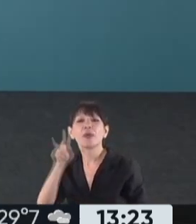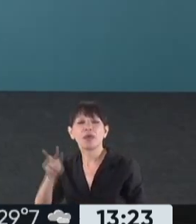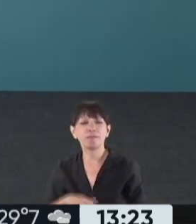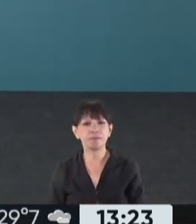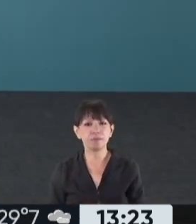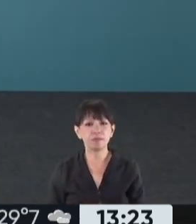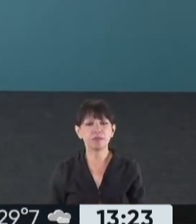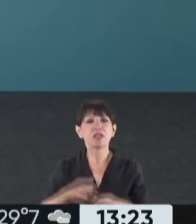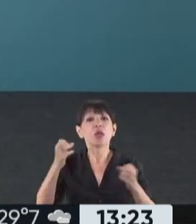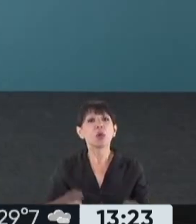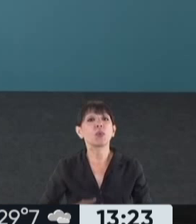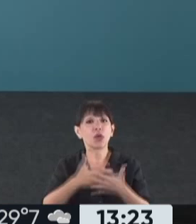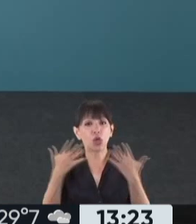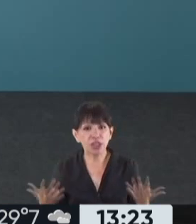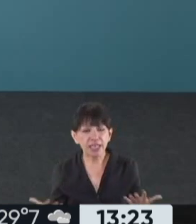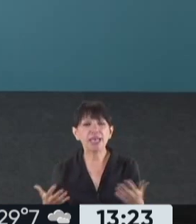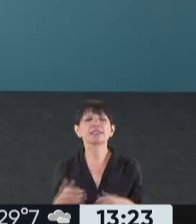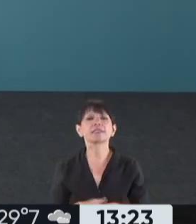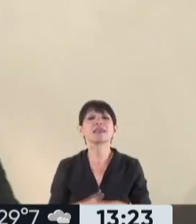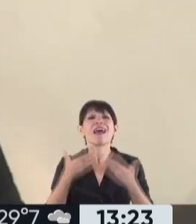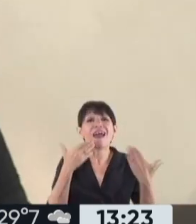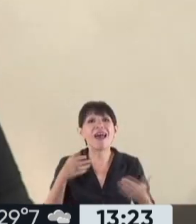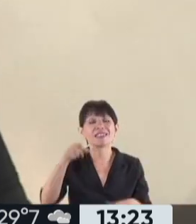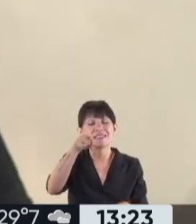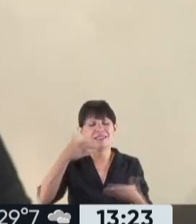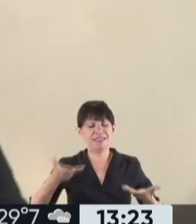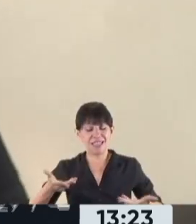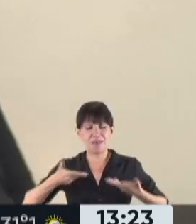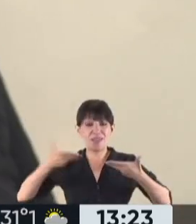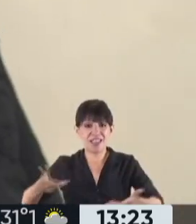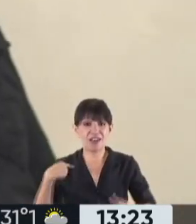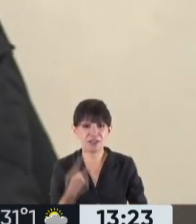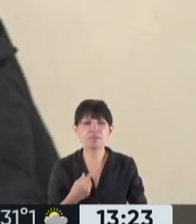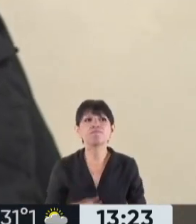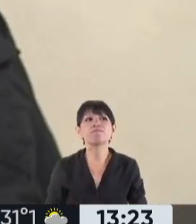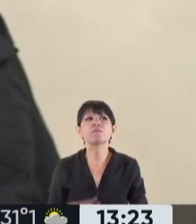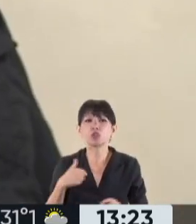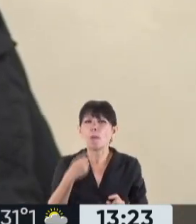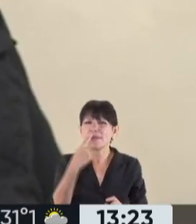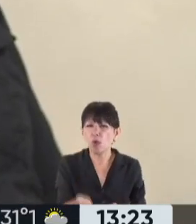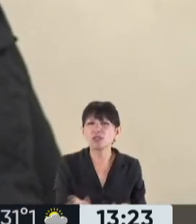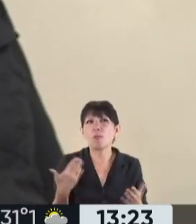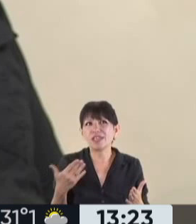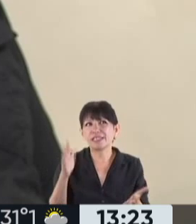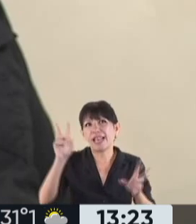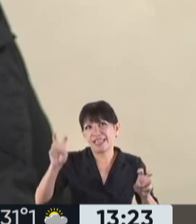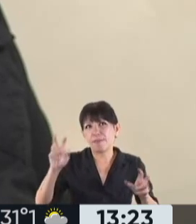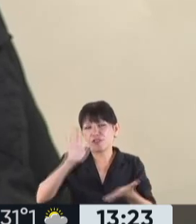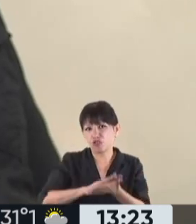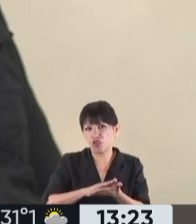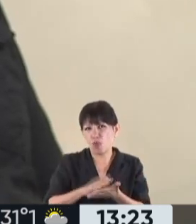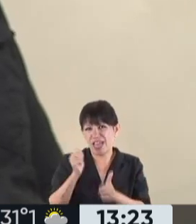Buenos días, Ignacio, acá y Marcelo de Barricada TV, gracias por la invitación. Es un poco autorreferencial quizás la pregunta, pero sirve para entender